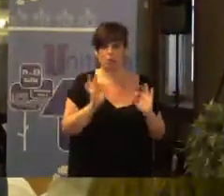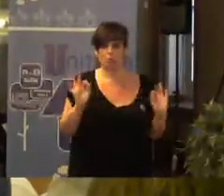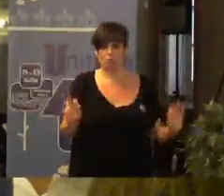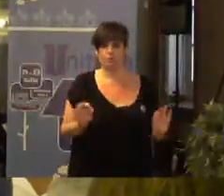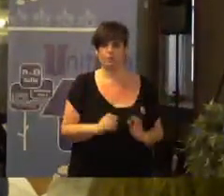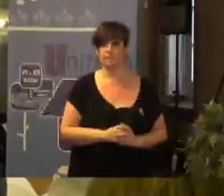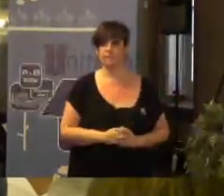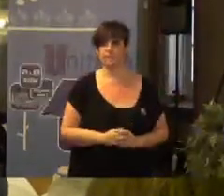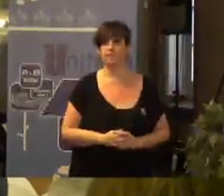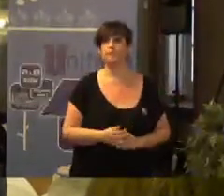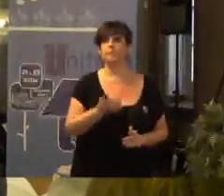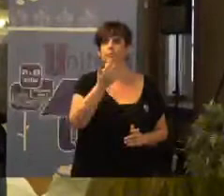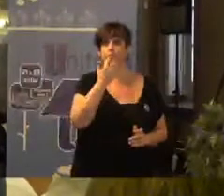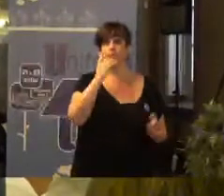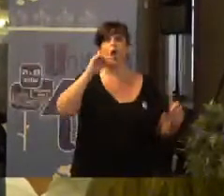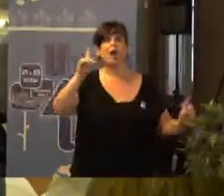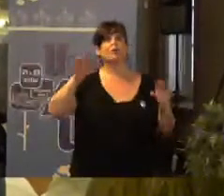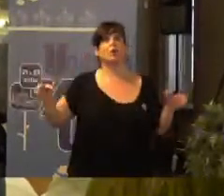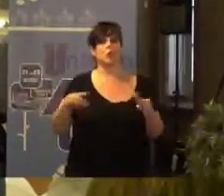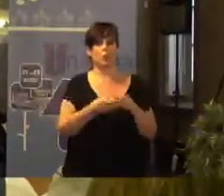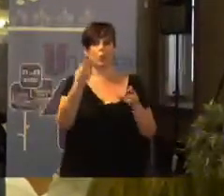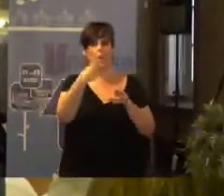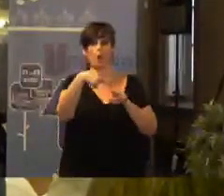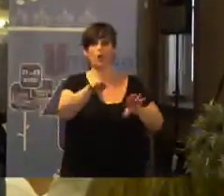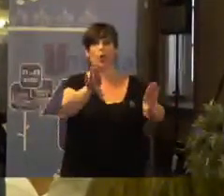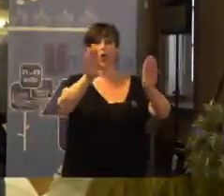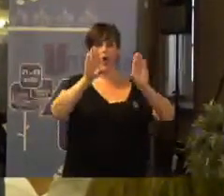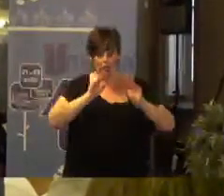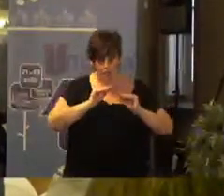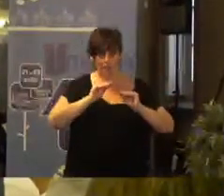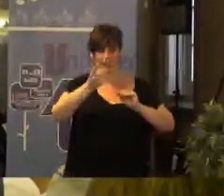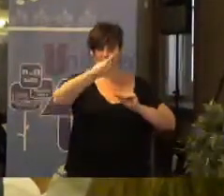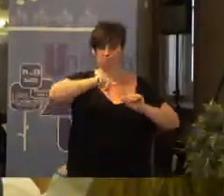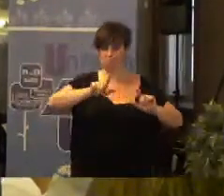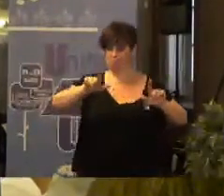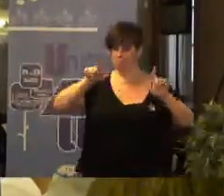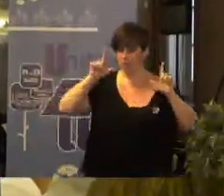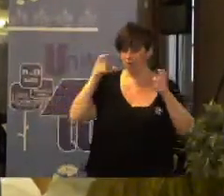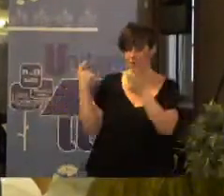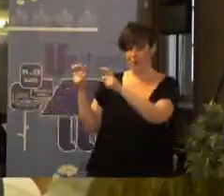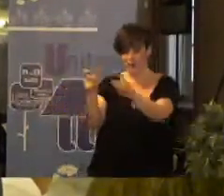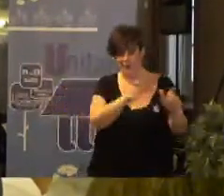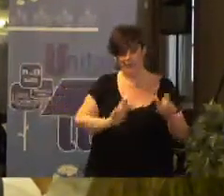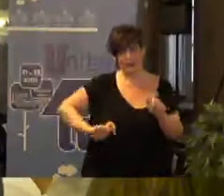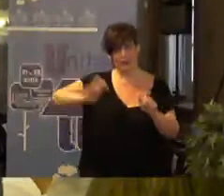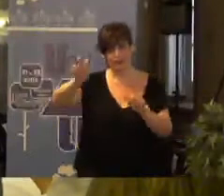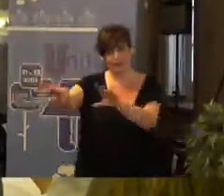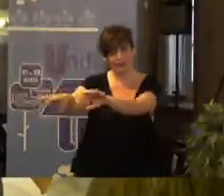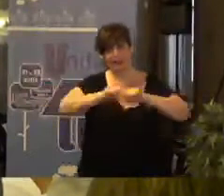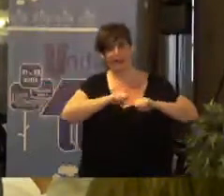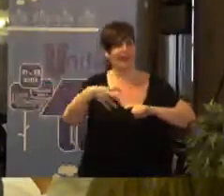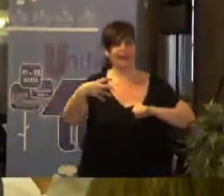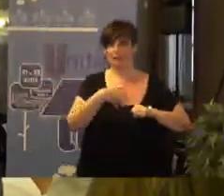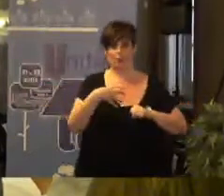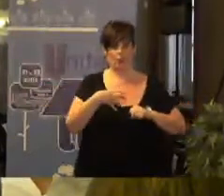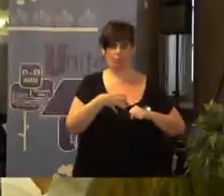E únicamente se os partidos entenden que non poden usurpar o protagonismo que corresponde aos sectores que realmente están dando callo e xogando o seu